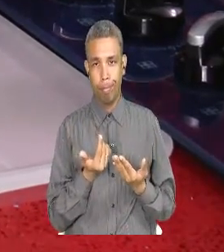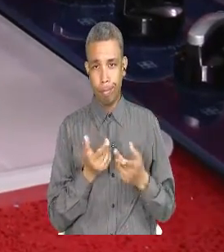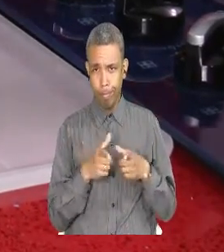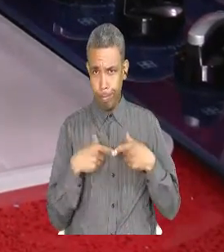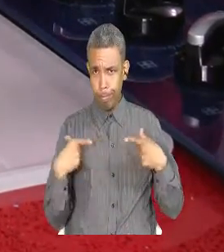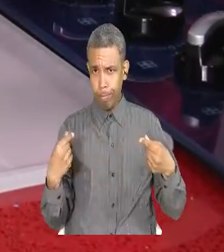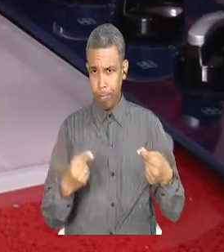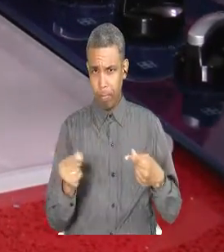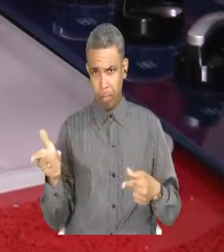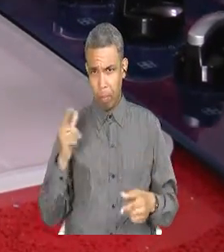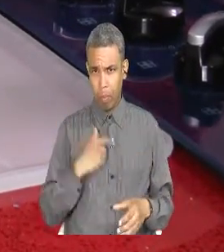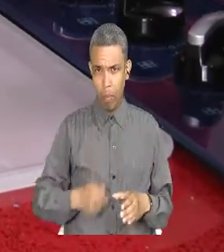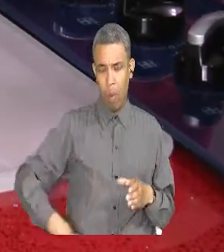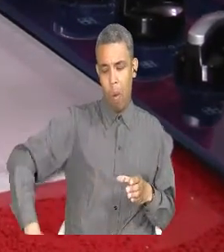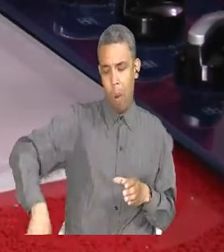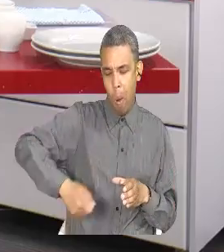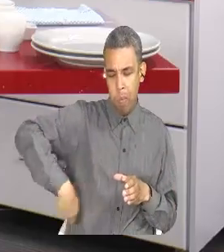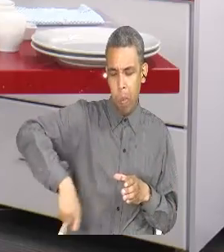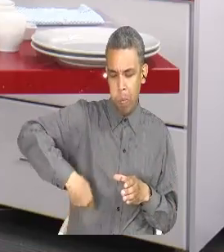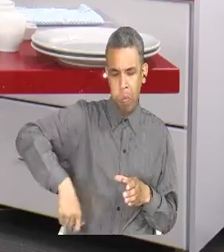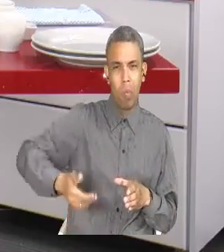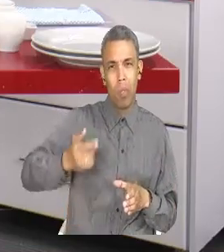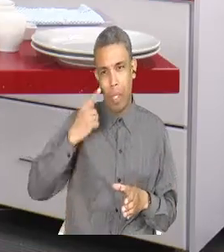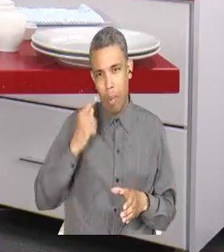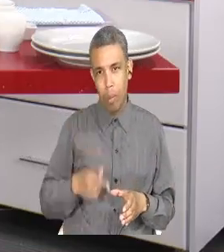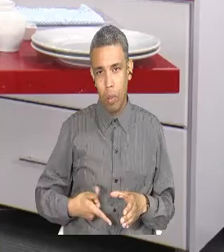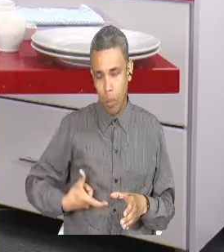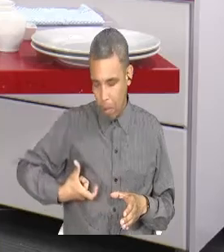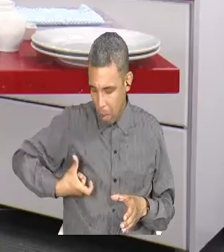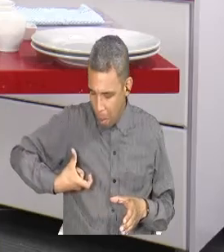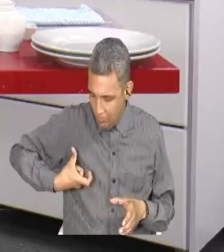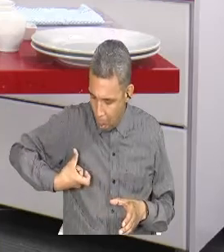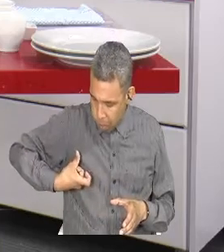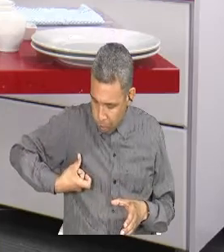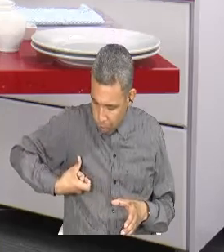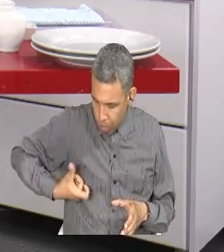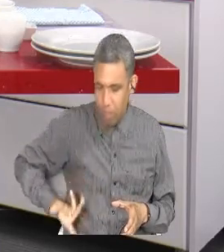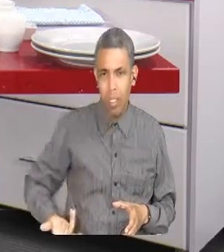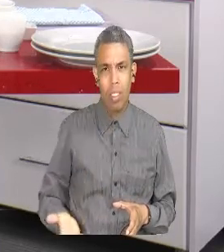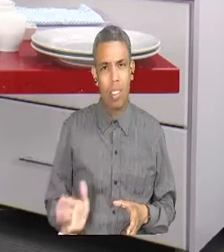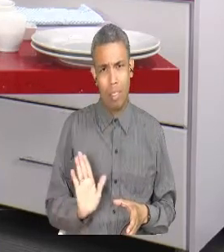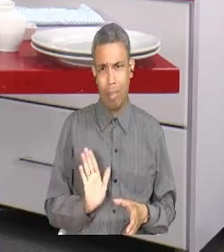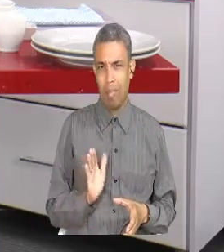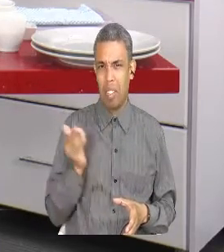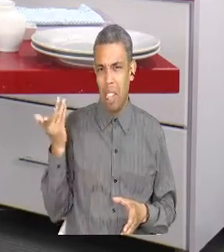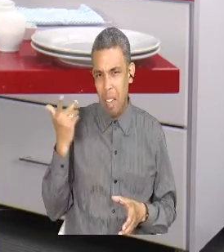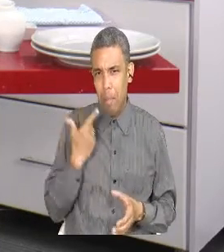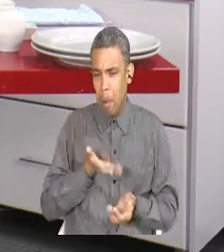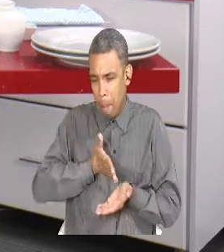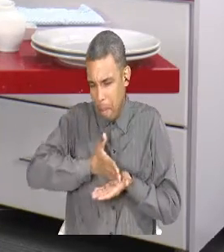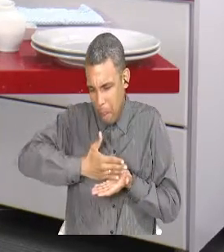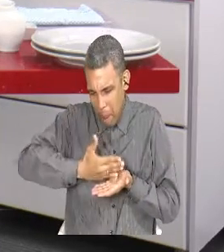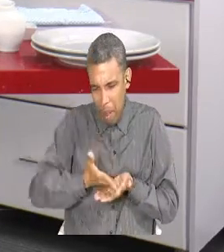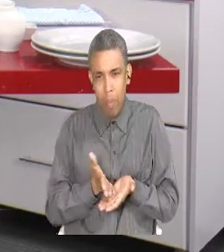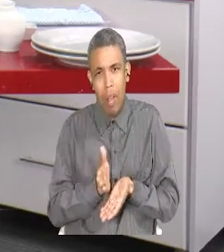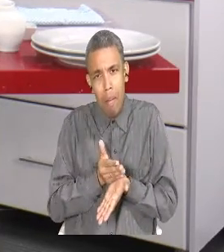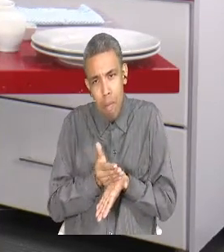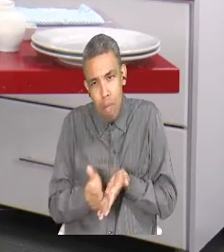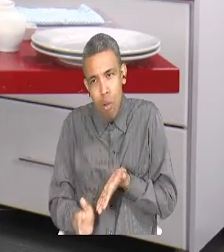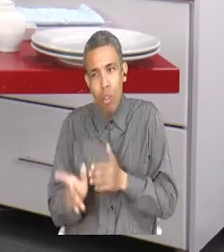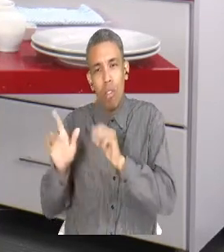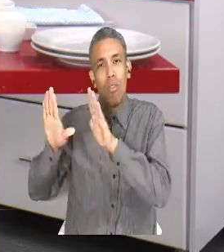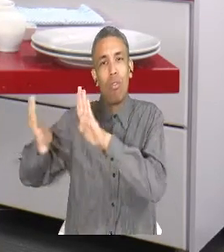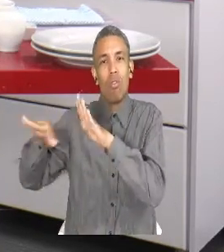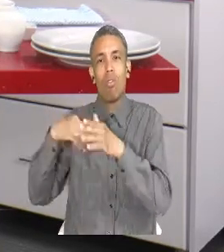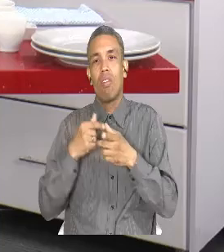o langostinos o camarones a la tempura, el rebozado. Ok, ven, ya yo voy a abrir por este lado los helados, listo. Los helados.